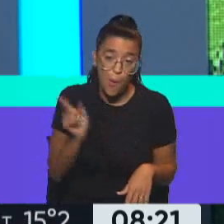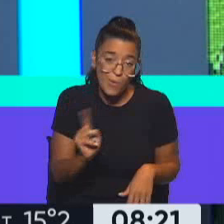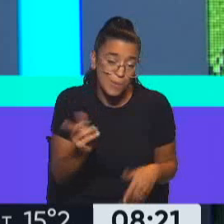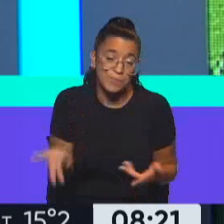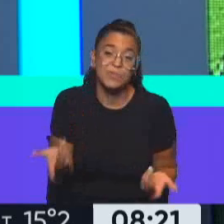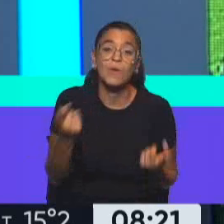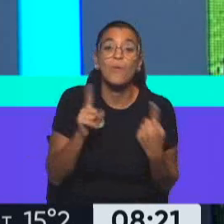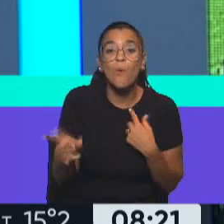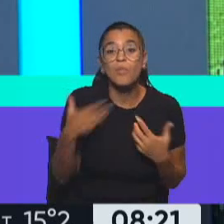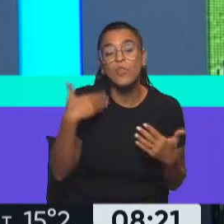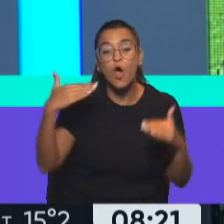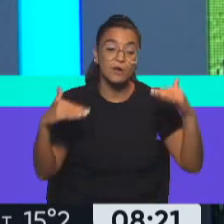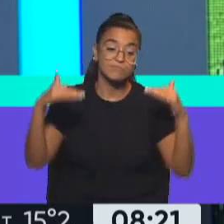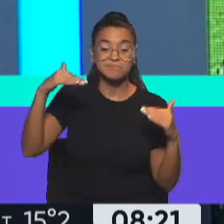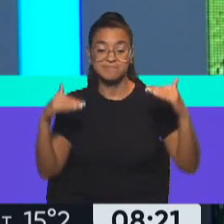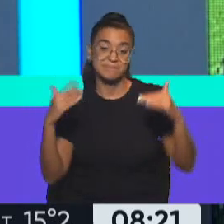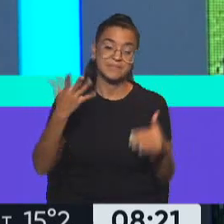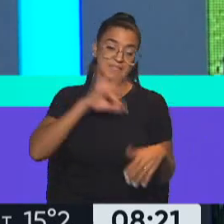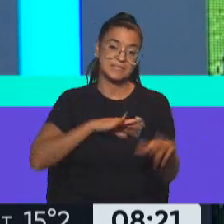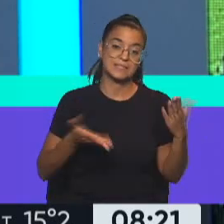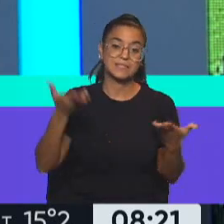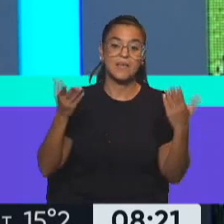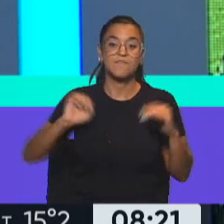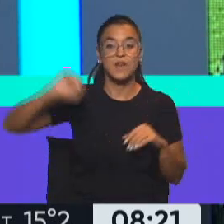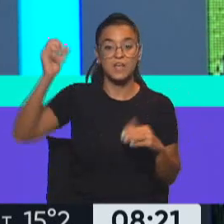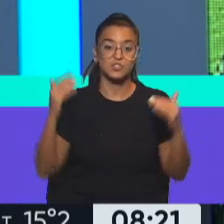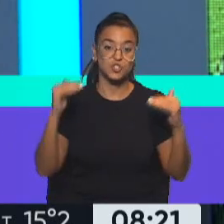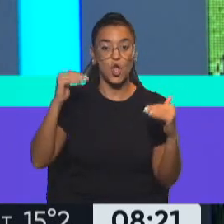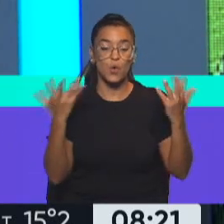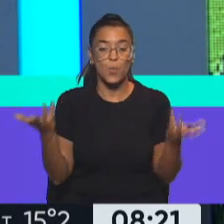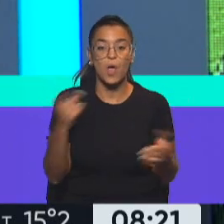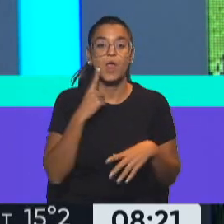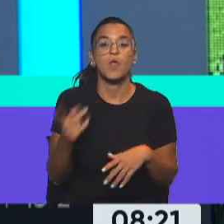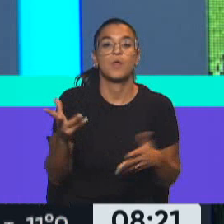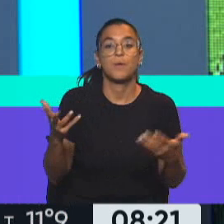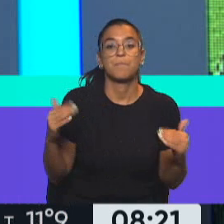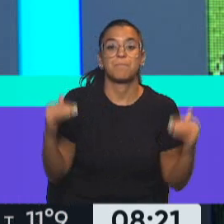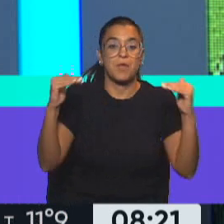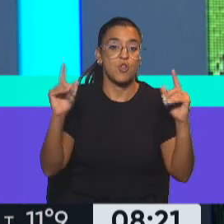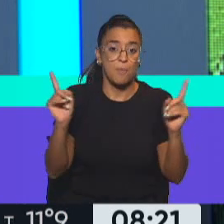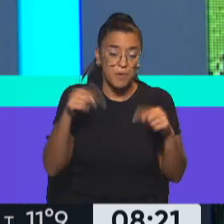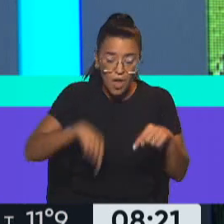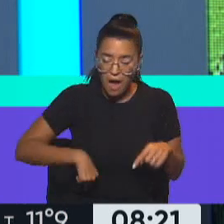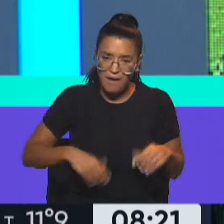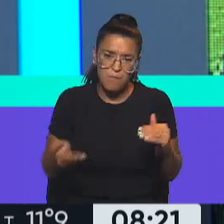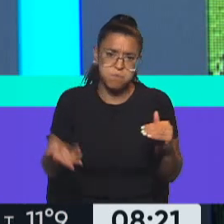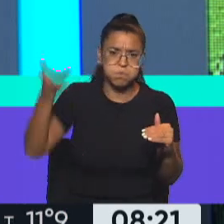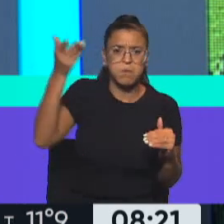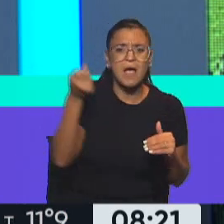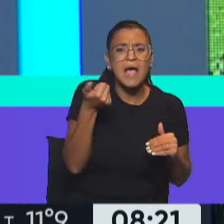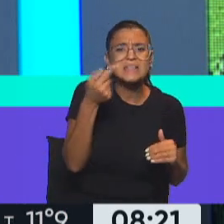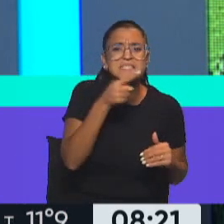Una cosa cuando lo venís medianamente acompañando con la inflación, que sabés que tampoco nunca se llega a equiparar. Pero acá tuvimos un salto casi